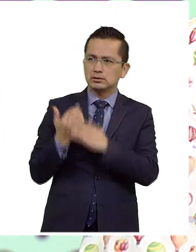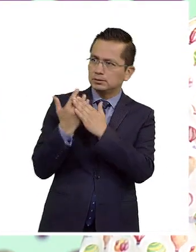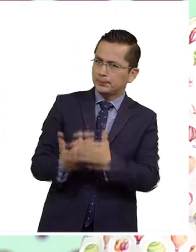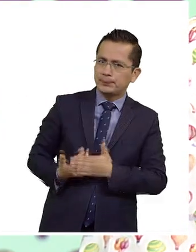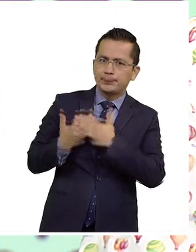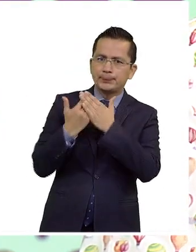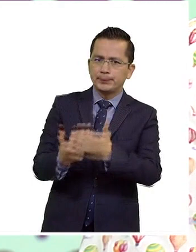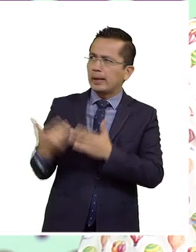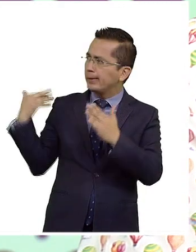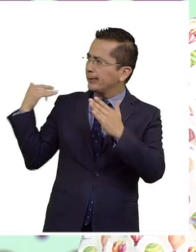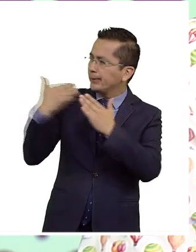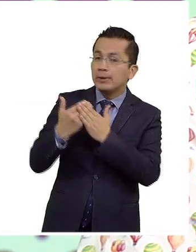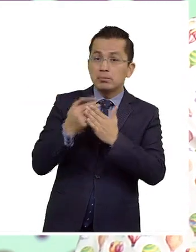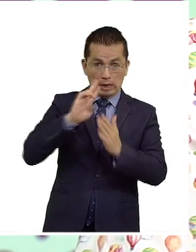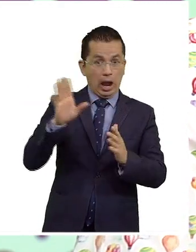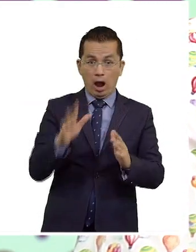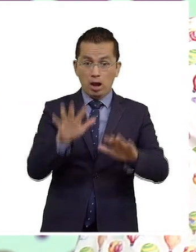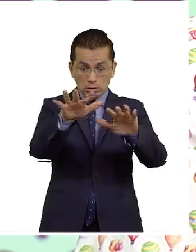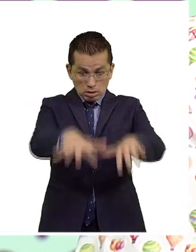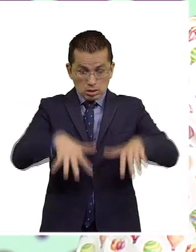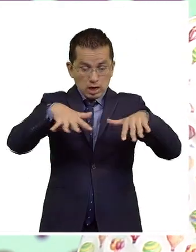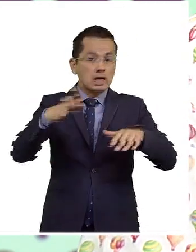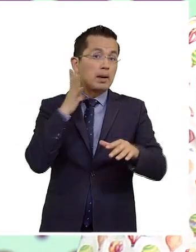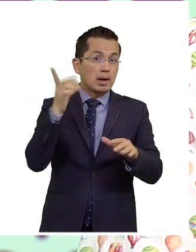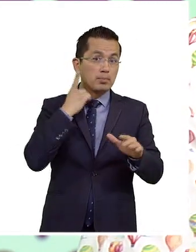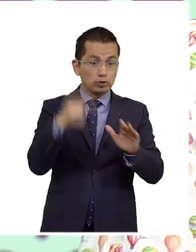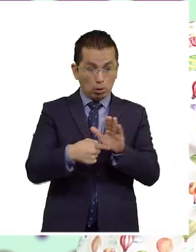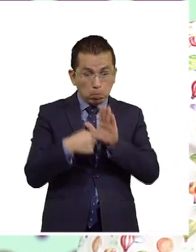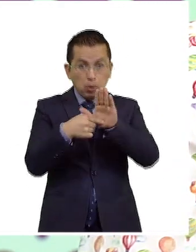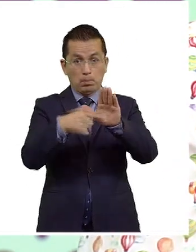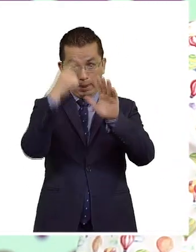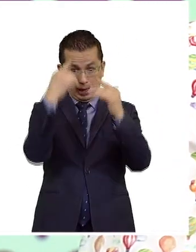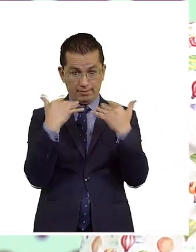hacerle ver esta responsabilidad al presidente de la Comisión de